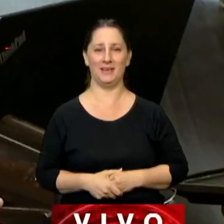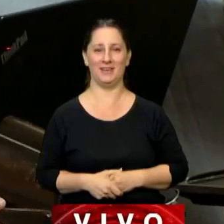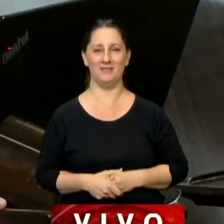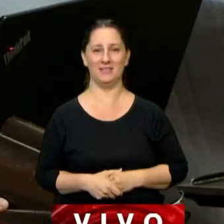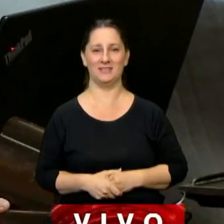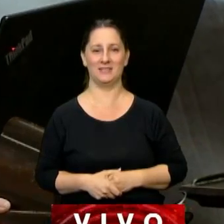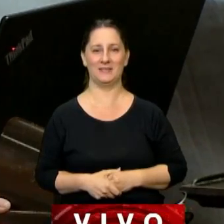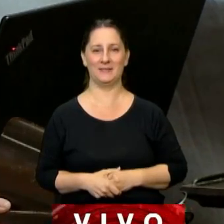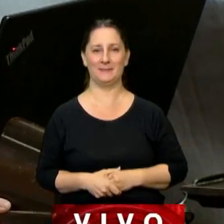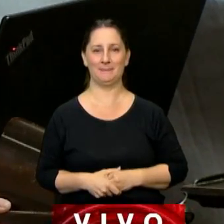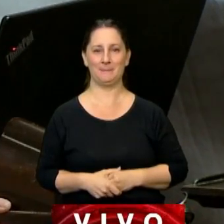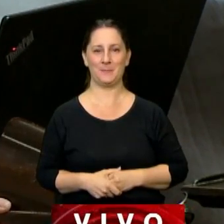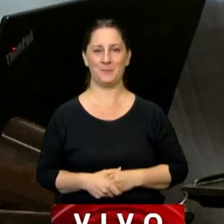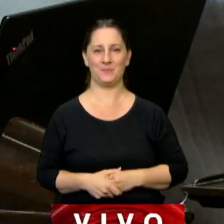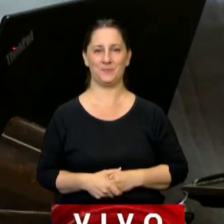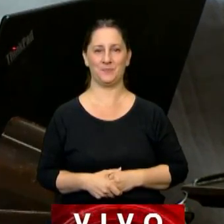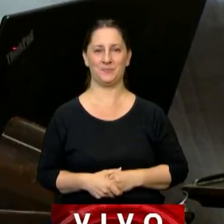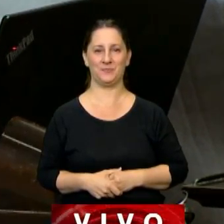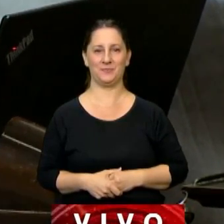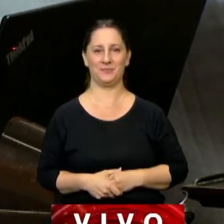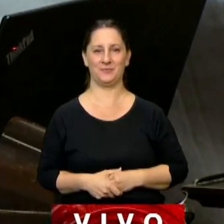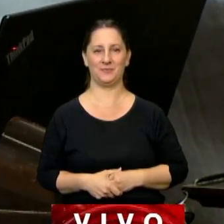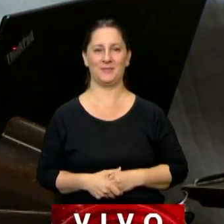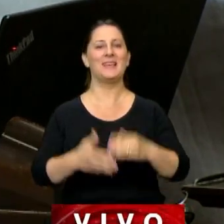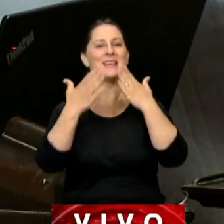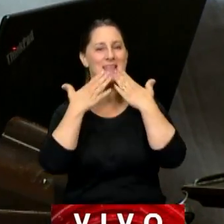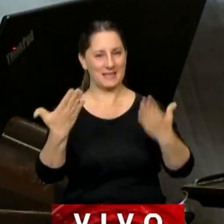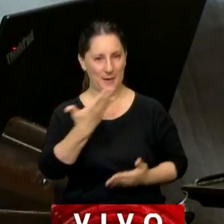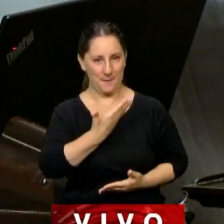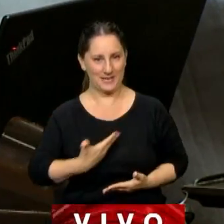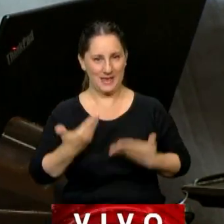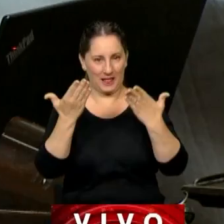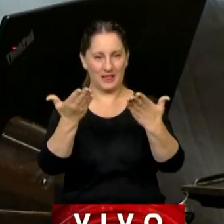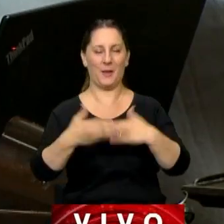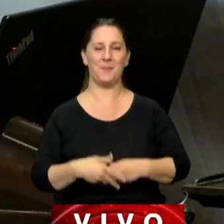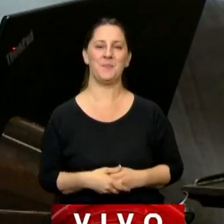No. ¿Ahí? Sí. Gracias, señor presidente.